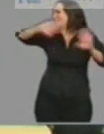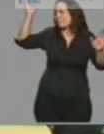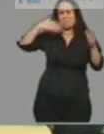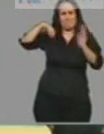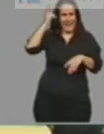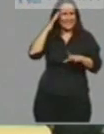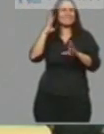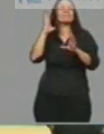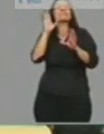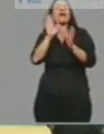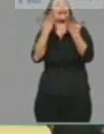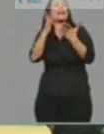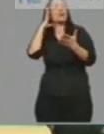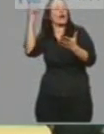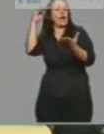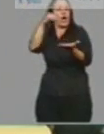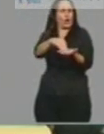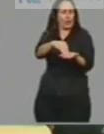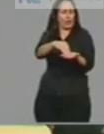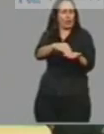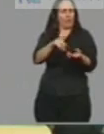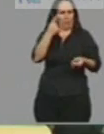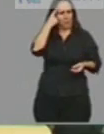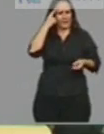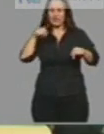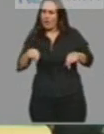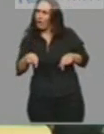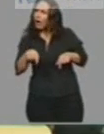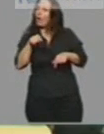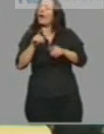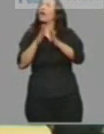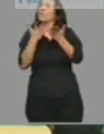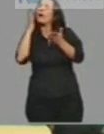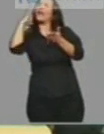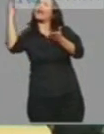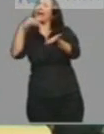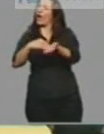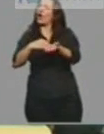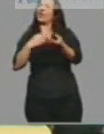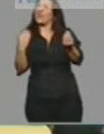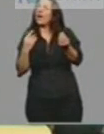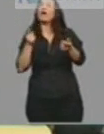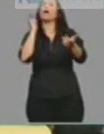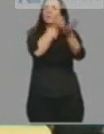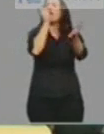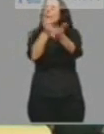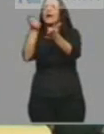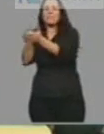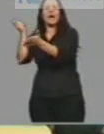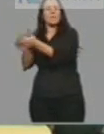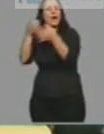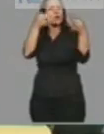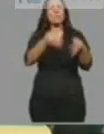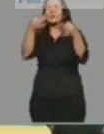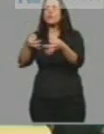que también debemos estar en el Guinness de los países que más hemos pagado y más hemos cumplido